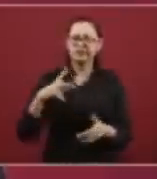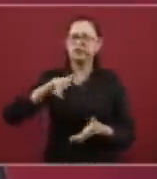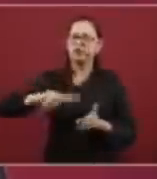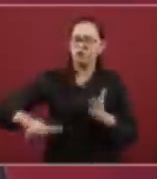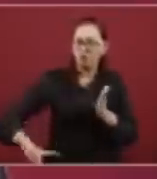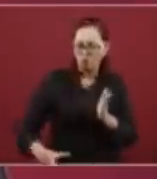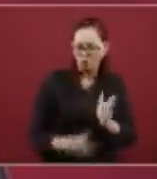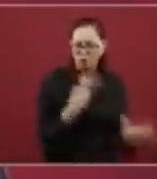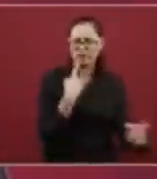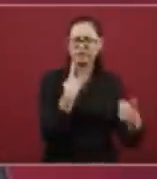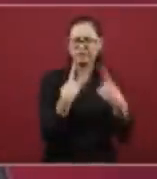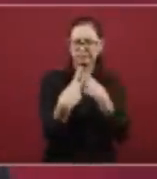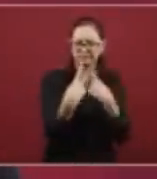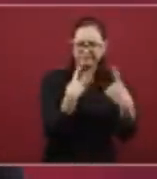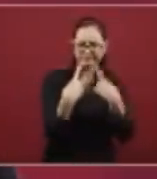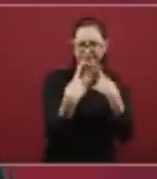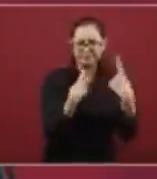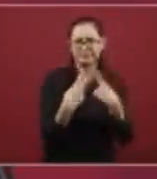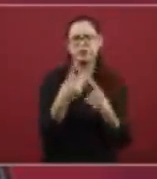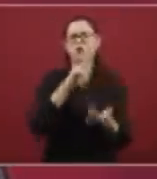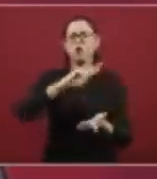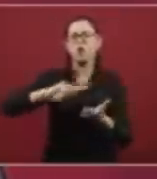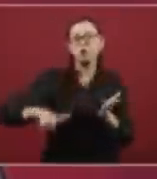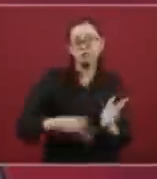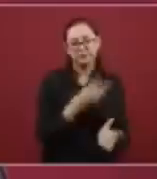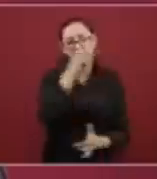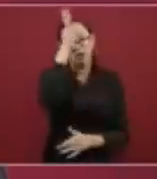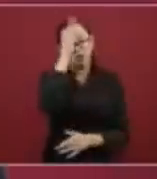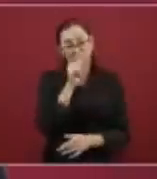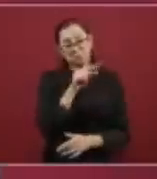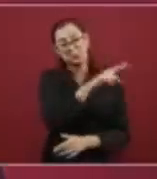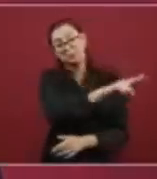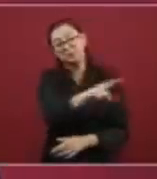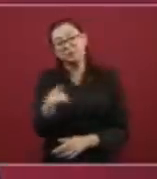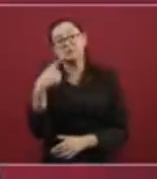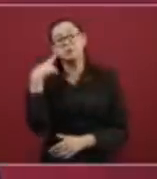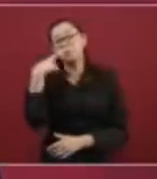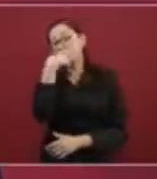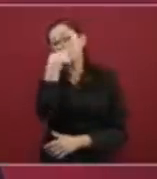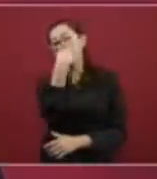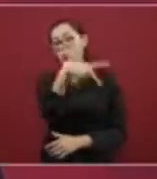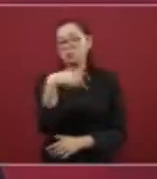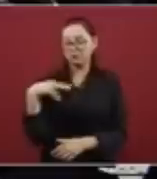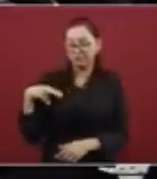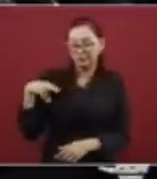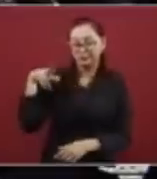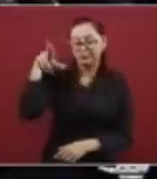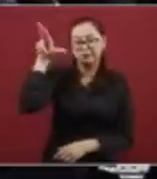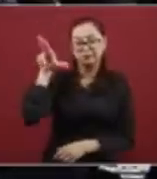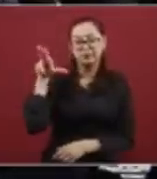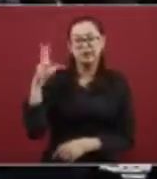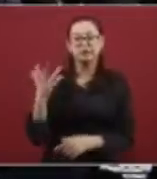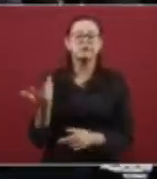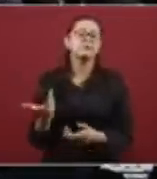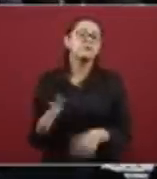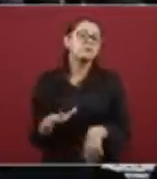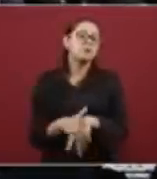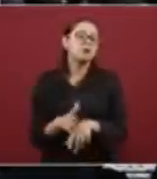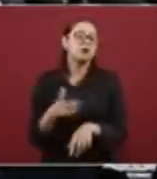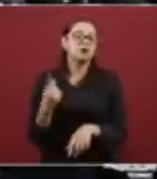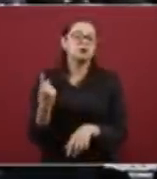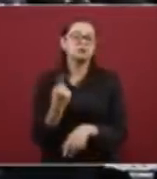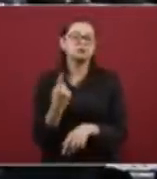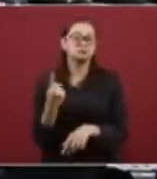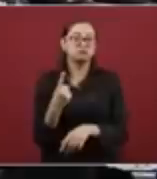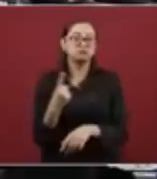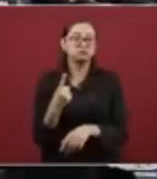renegociación y que sea voluntario de parte de ellos, porque de lo contrario significa la